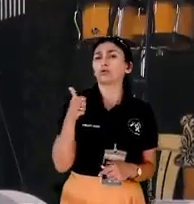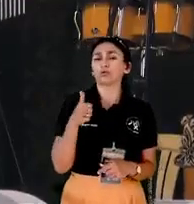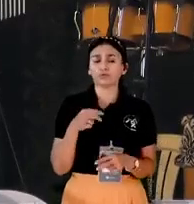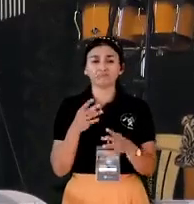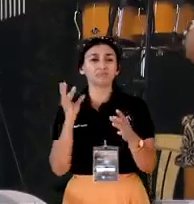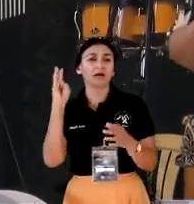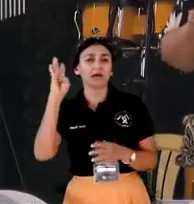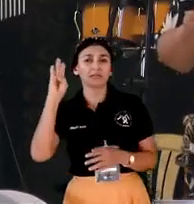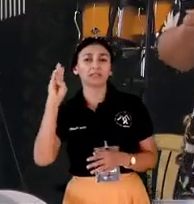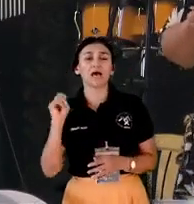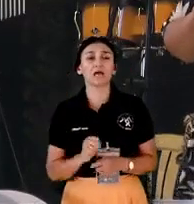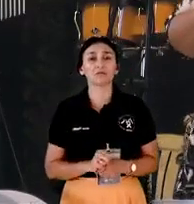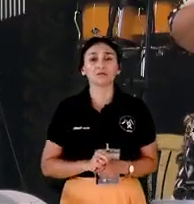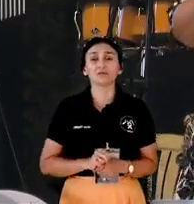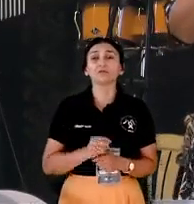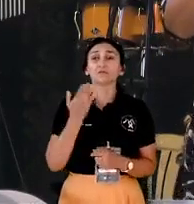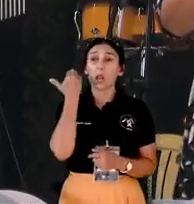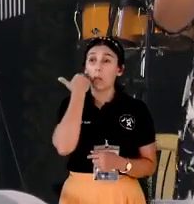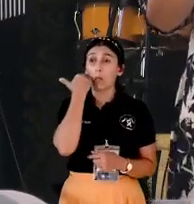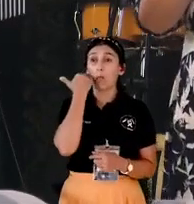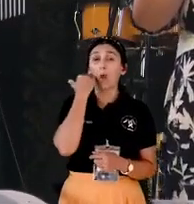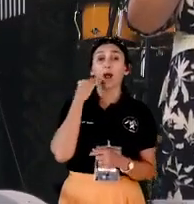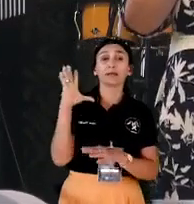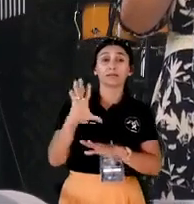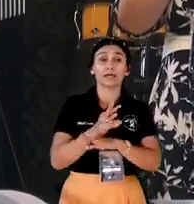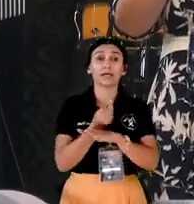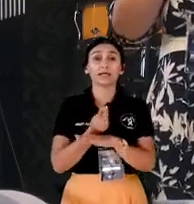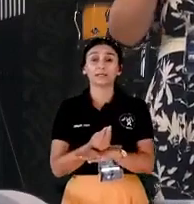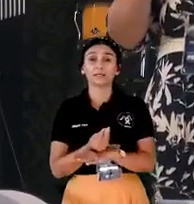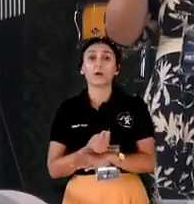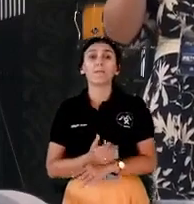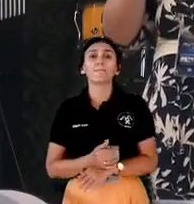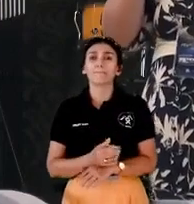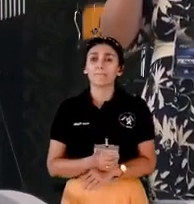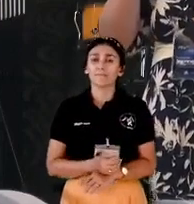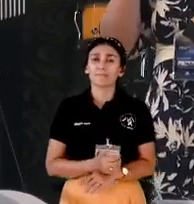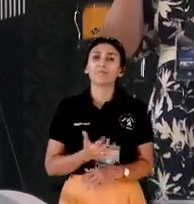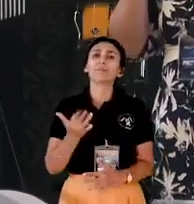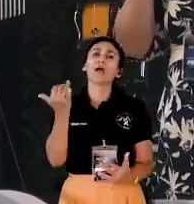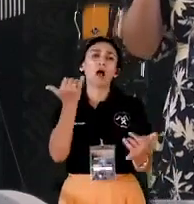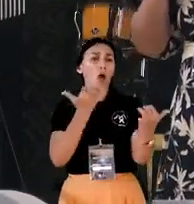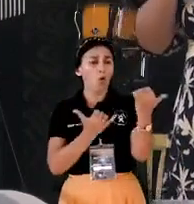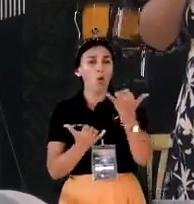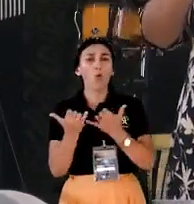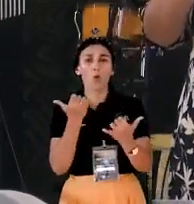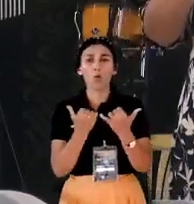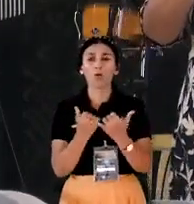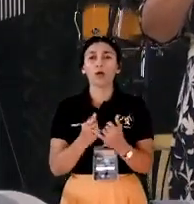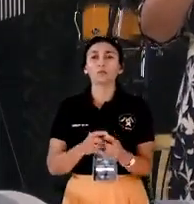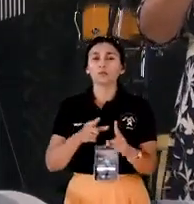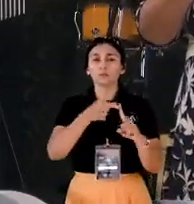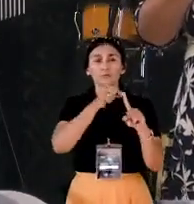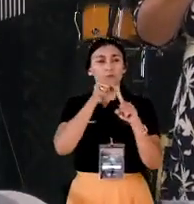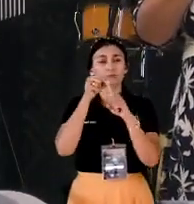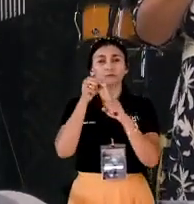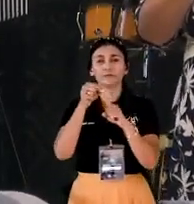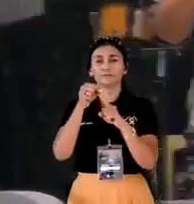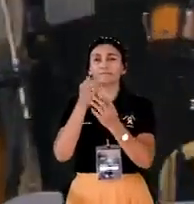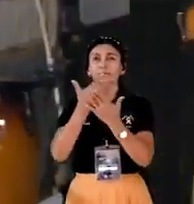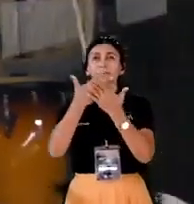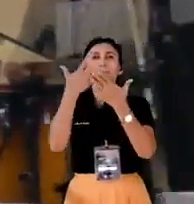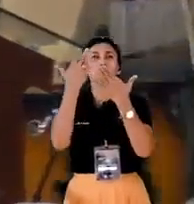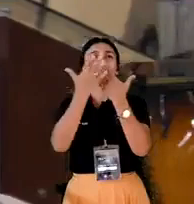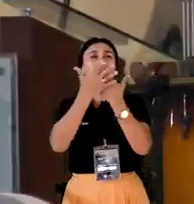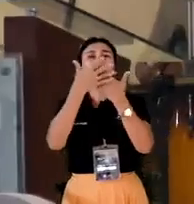y creo que es un momento especial para levantar nuestras manos. Creo que todos, hijos,